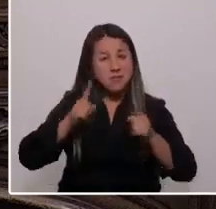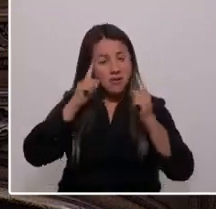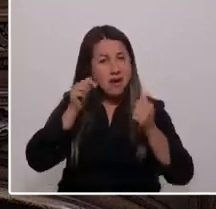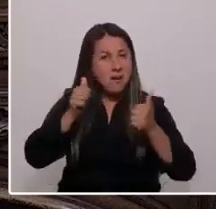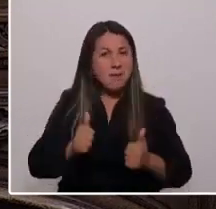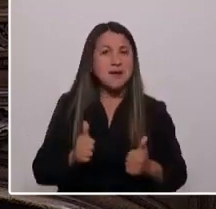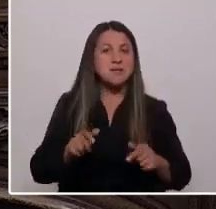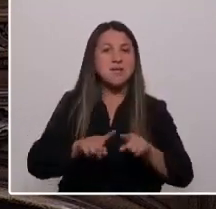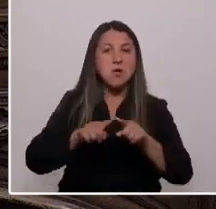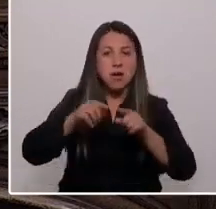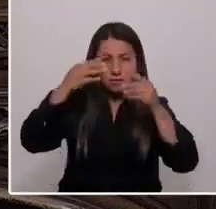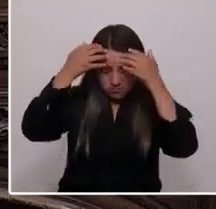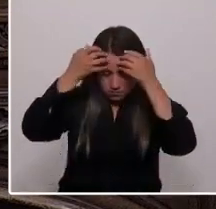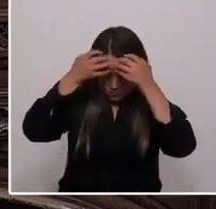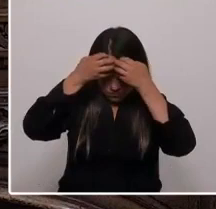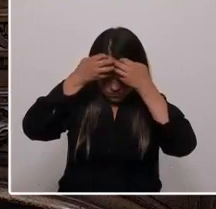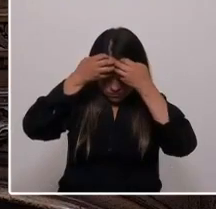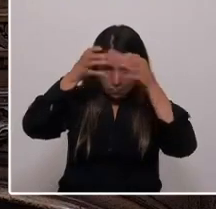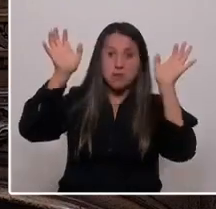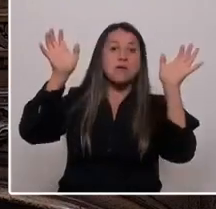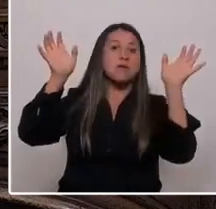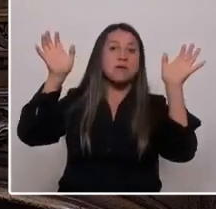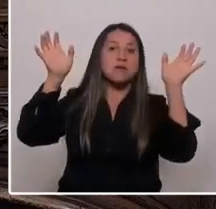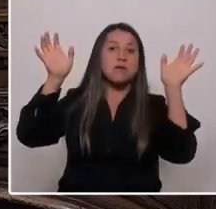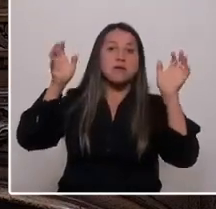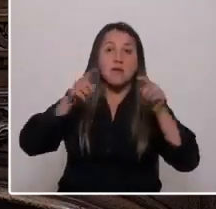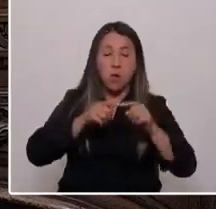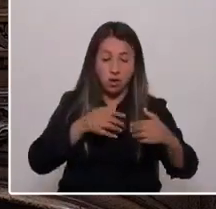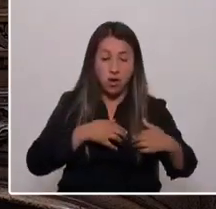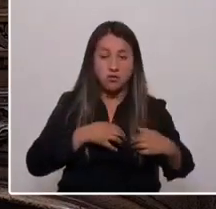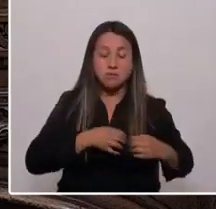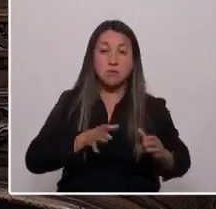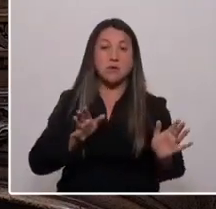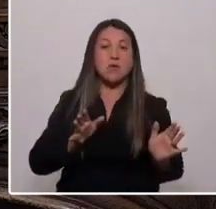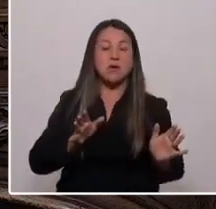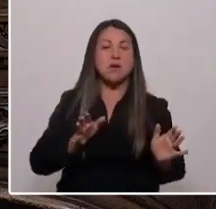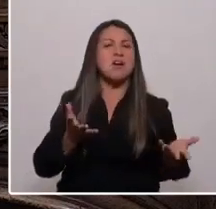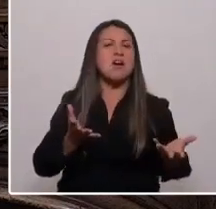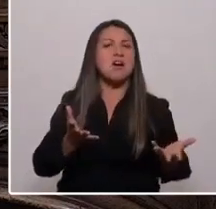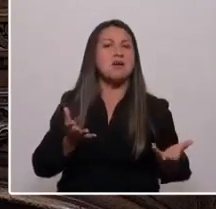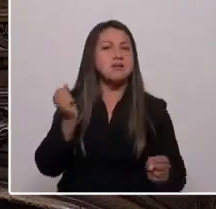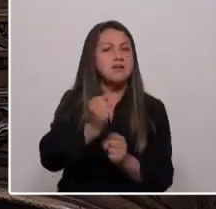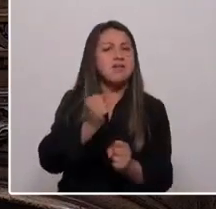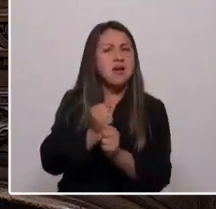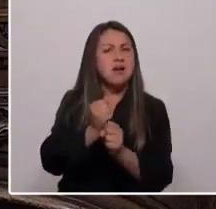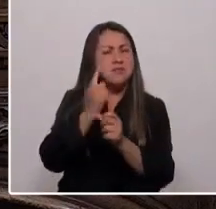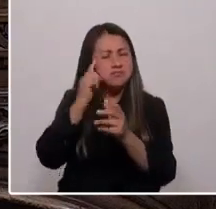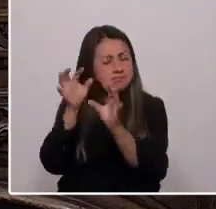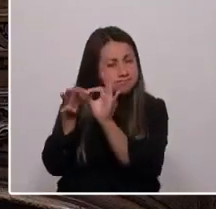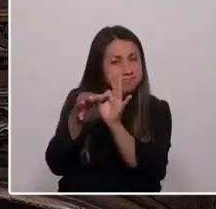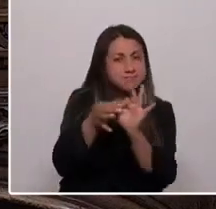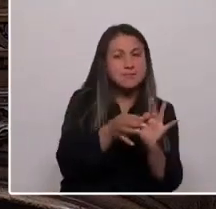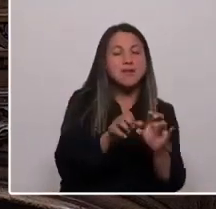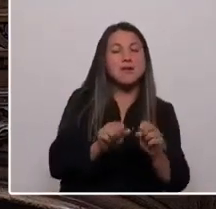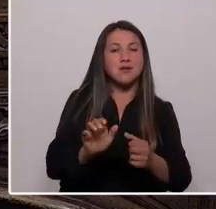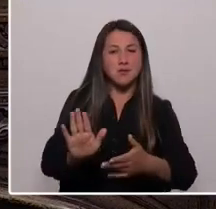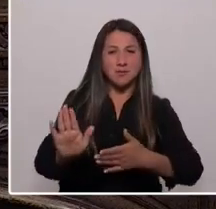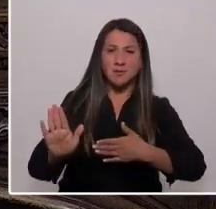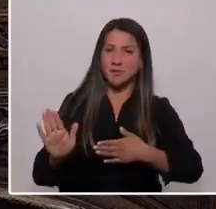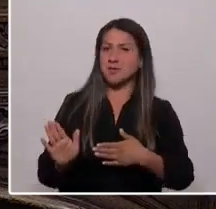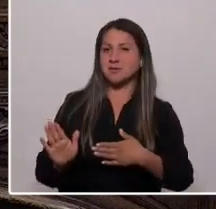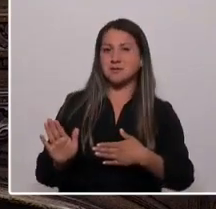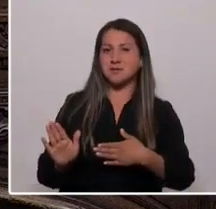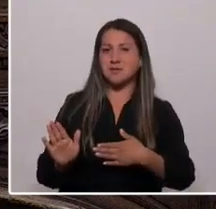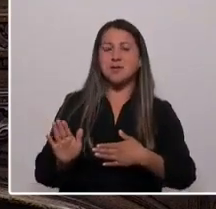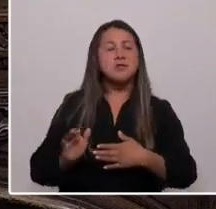mente y de abrir nuestros corazones también a un trabajo con sentido con compromiso cada uno de nosotros